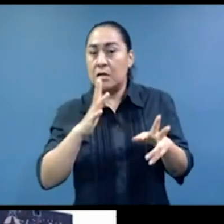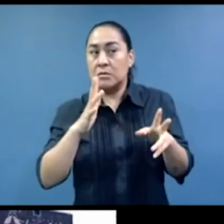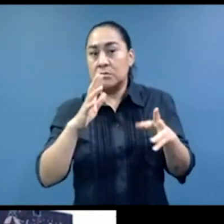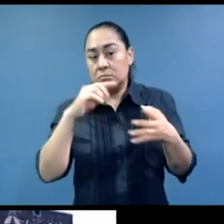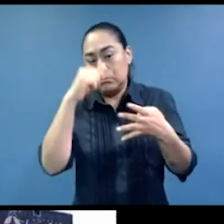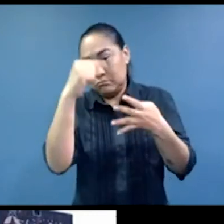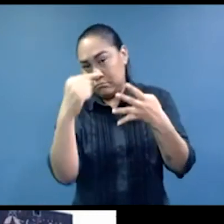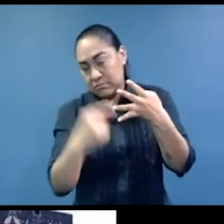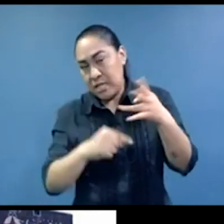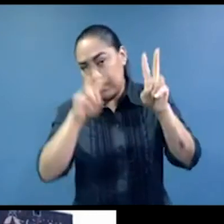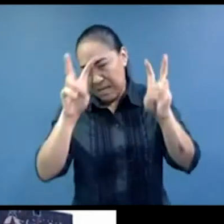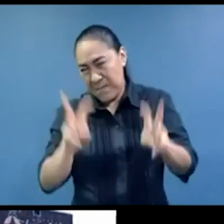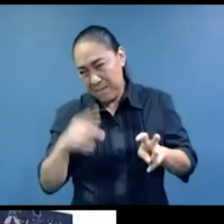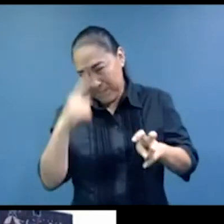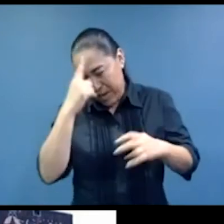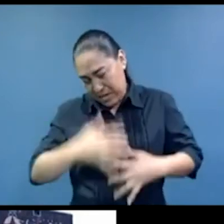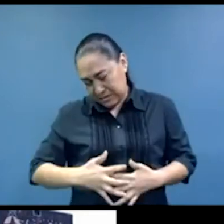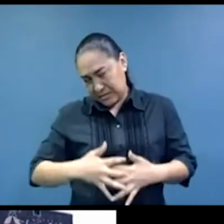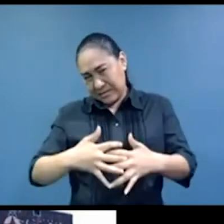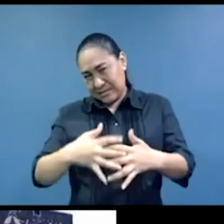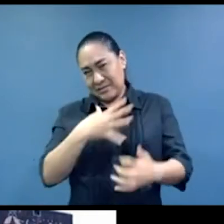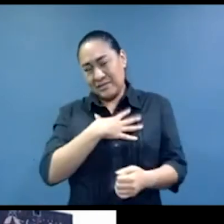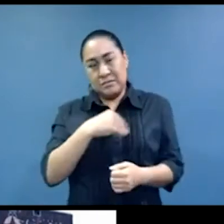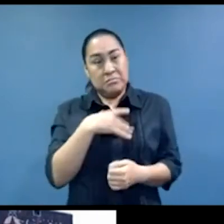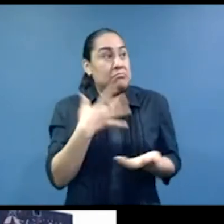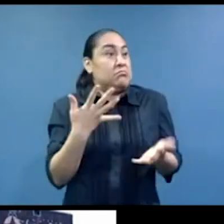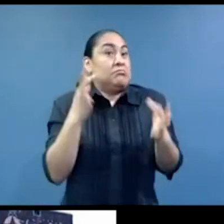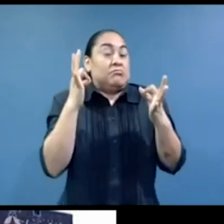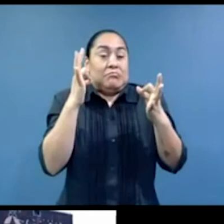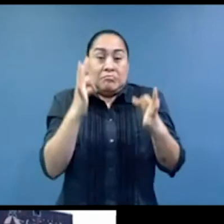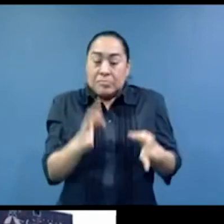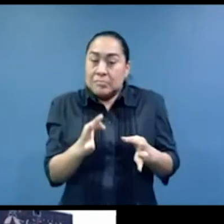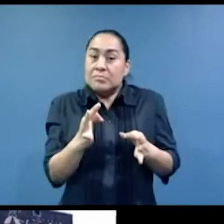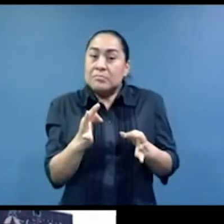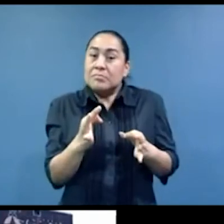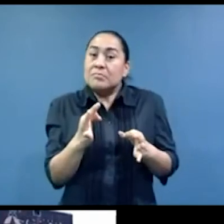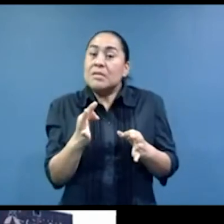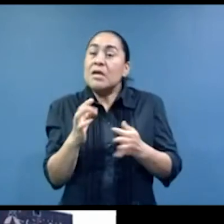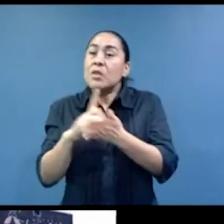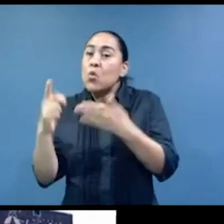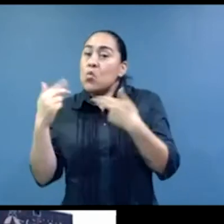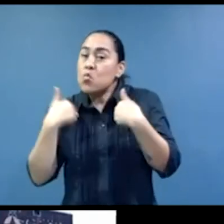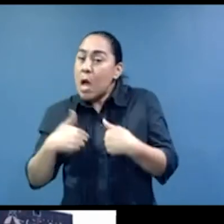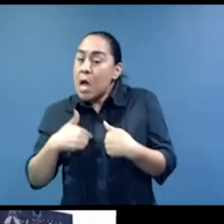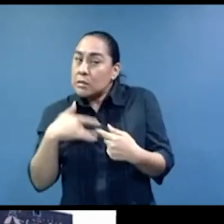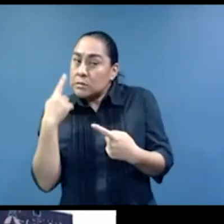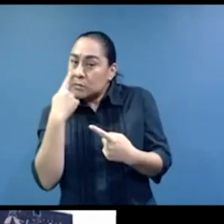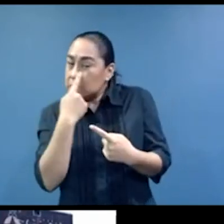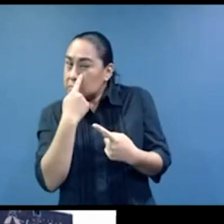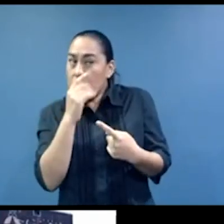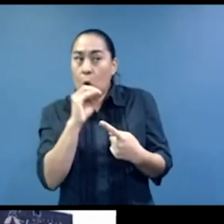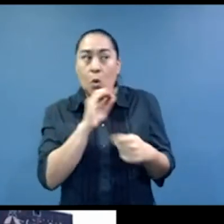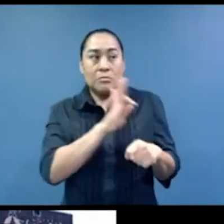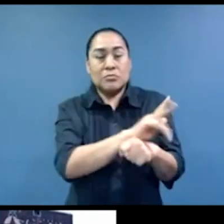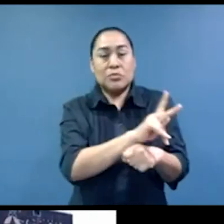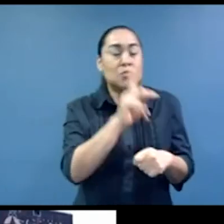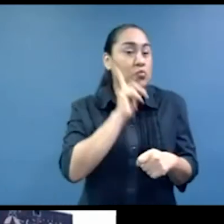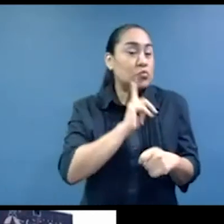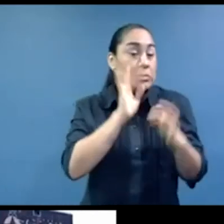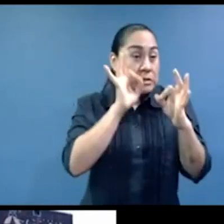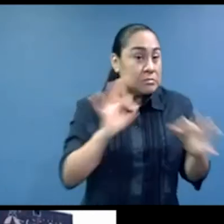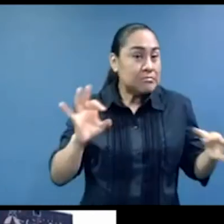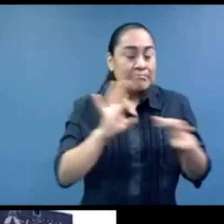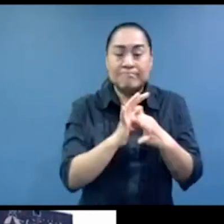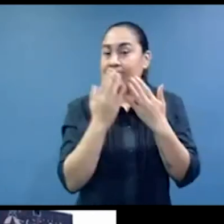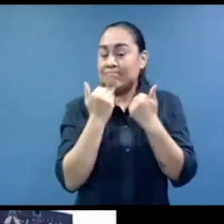aún no hay una postura única, ¿no? Ni desde una perspectiva de derechos humanos, ni desde los movimientos feministas, pero no solo en esos temas,